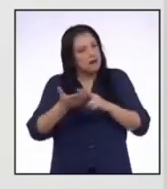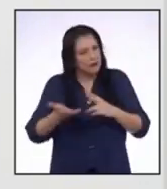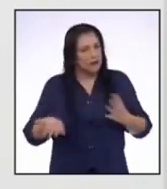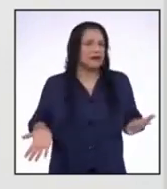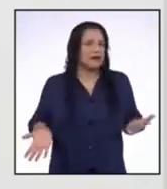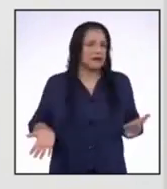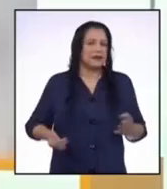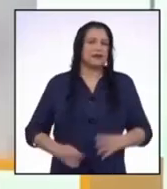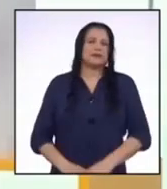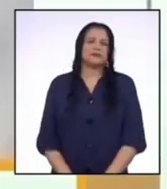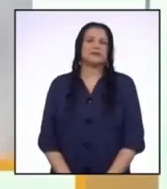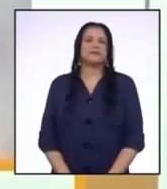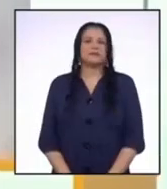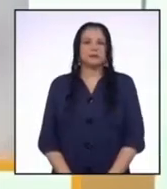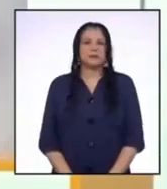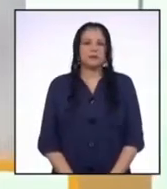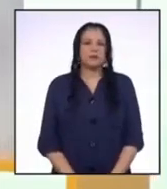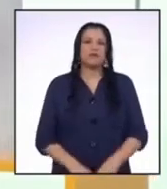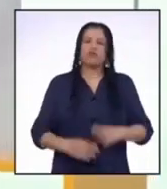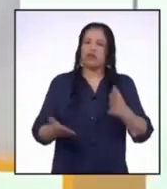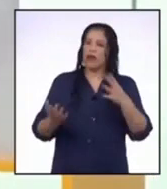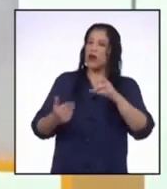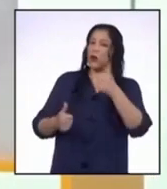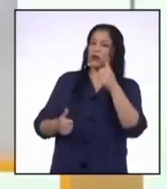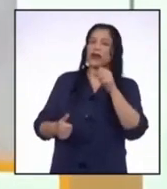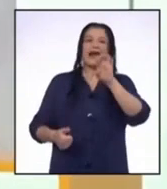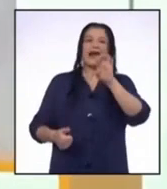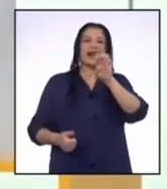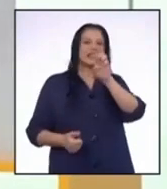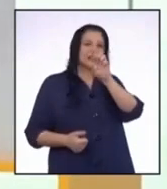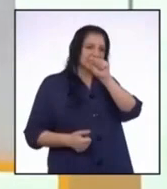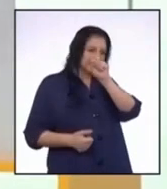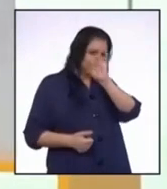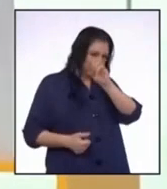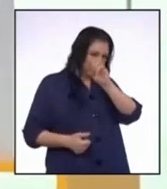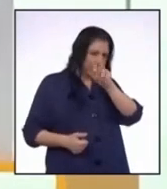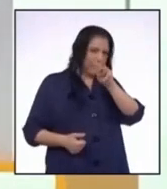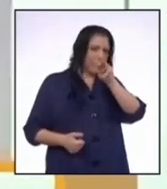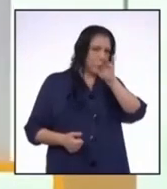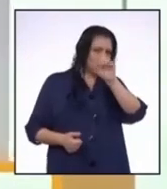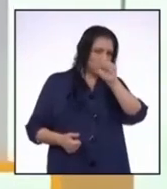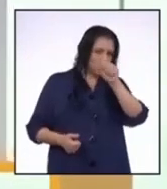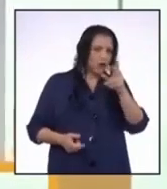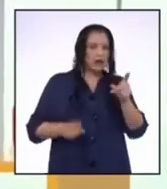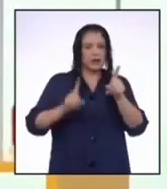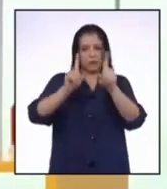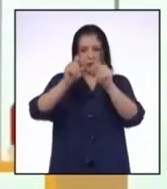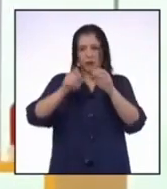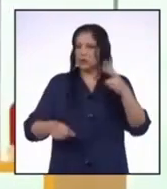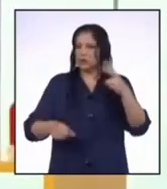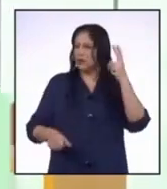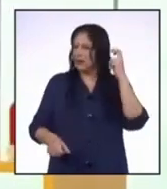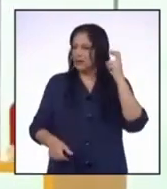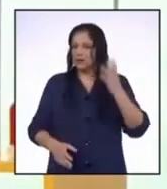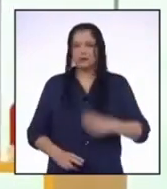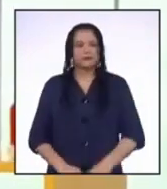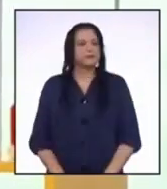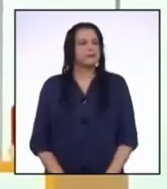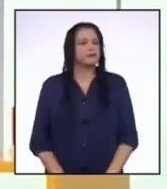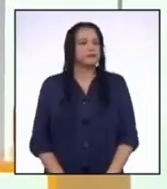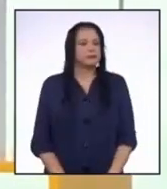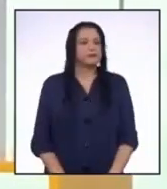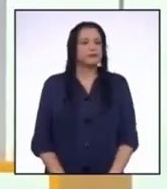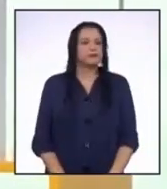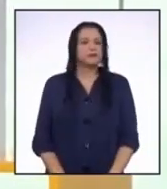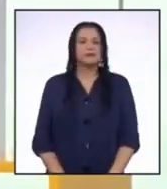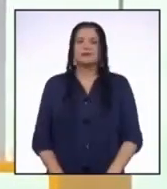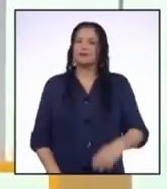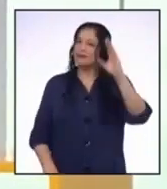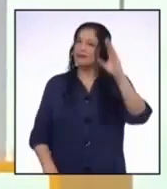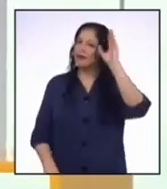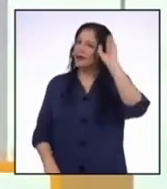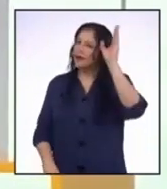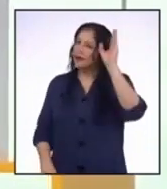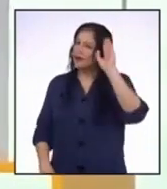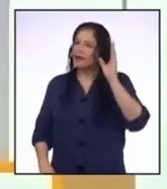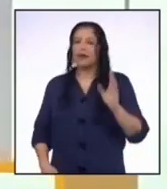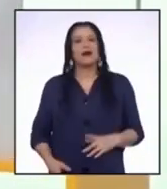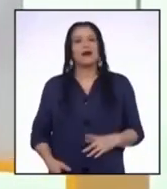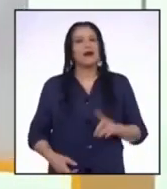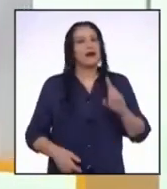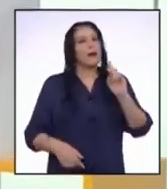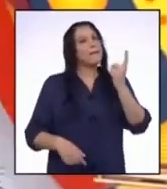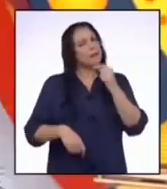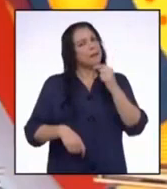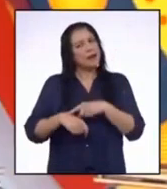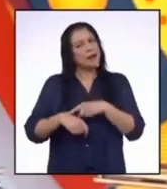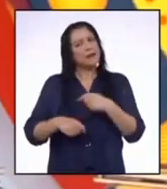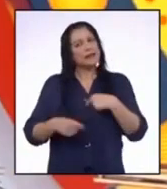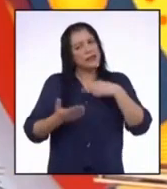del párrafo. Stephanie Montoya nos ha enviado su pregunta en un audio. Escuchémosla. Hola, primera